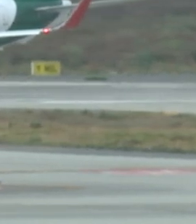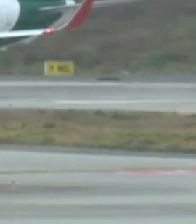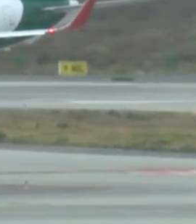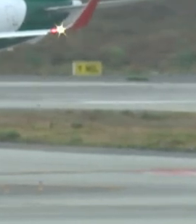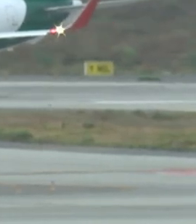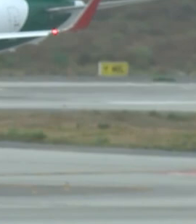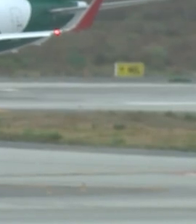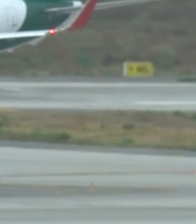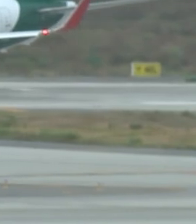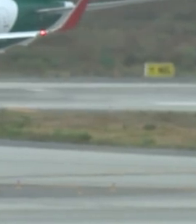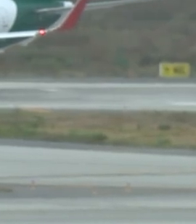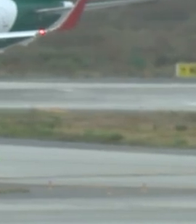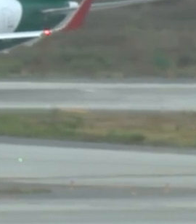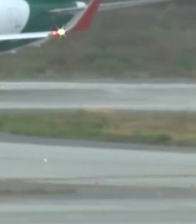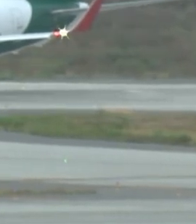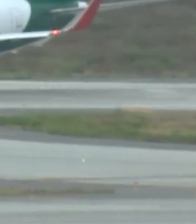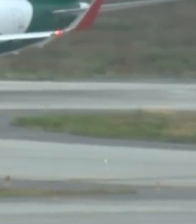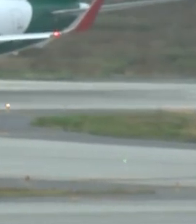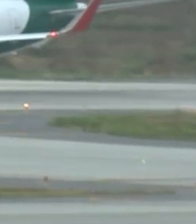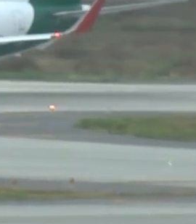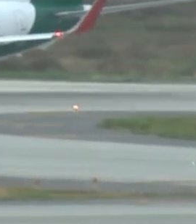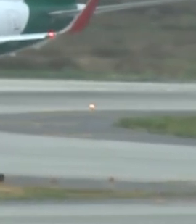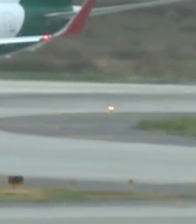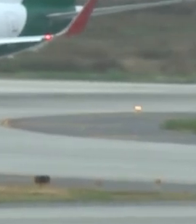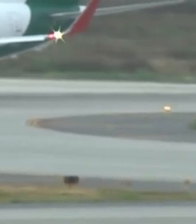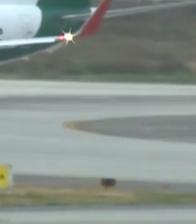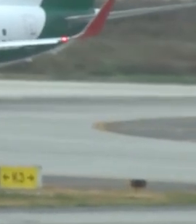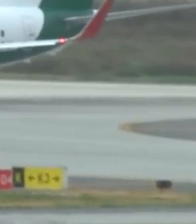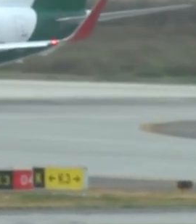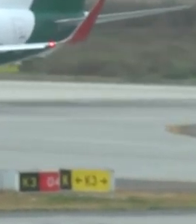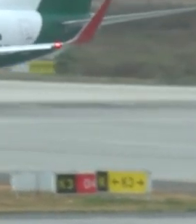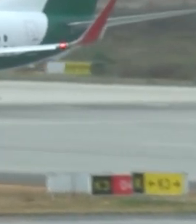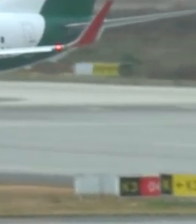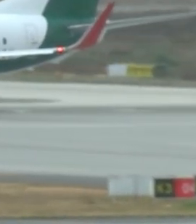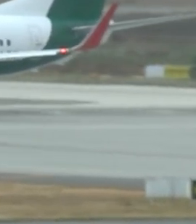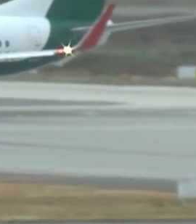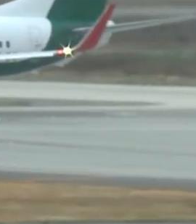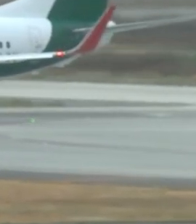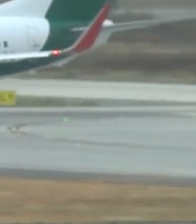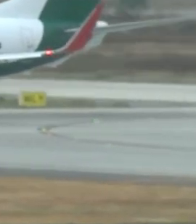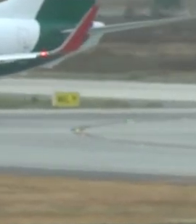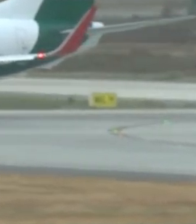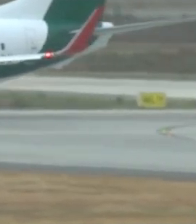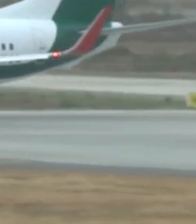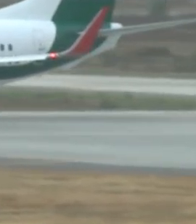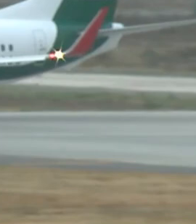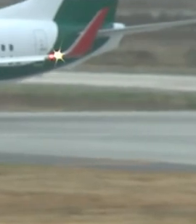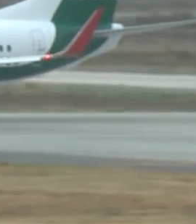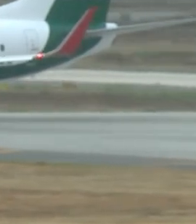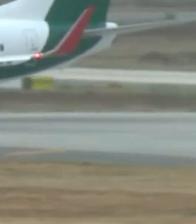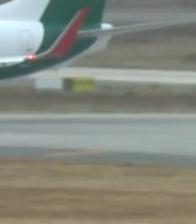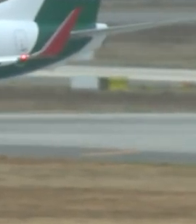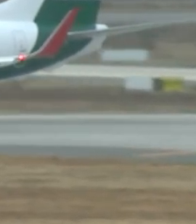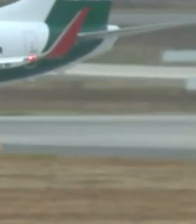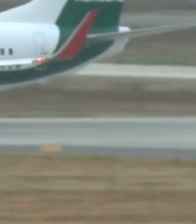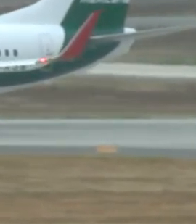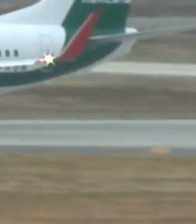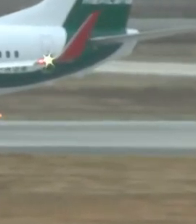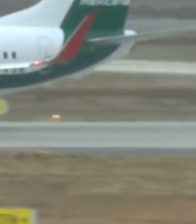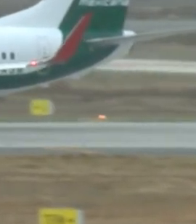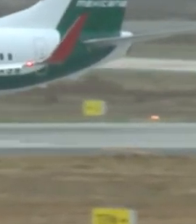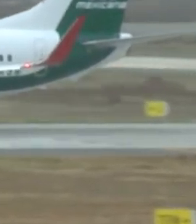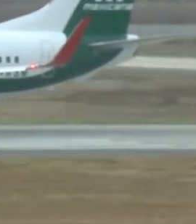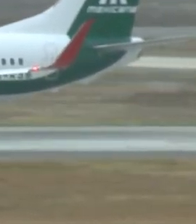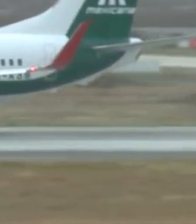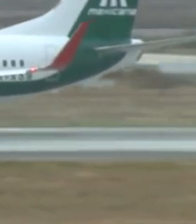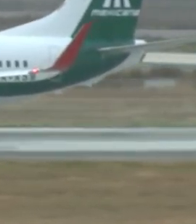Buen vuelo y éxito. 1788, pista 4 central, autorizados al despegue. Para nosotros es un honor trabajar con ustedes. Mexicana siempre será